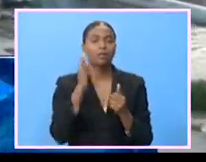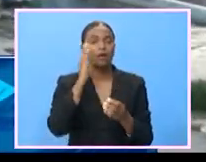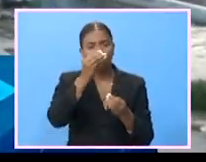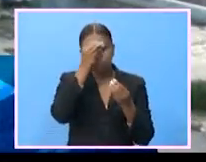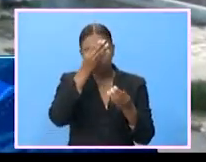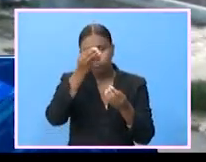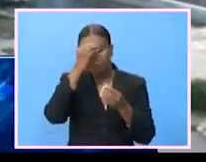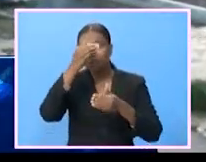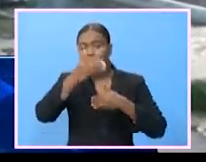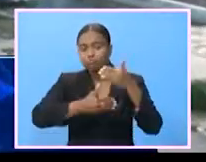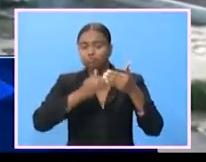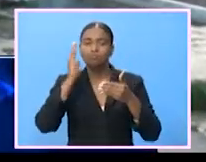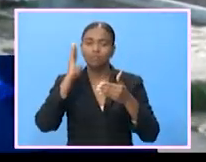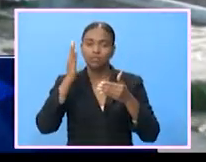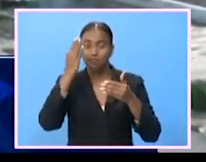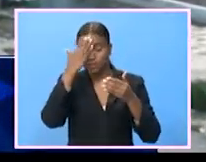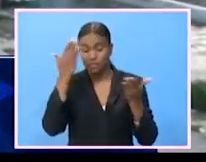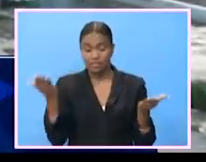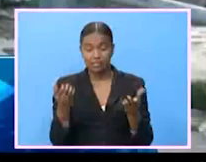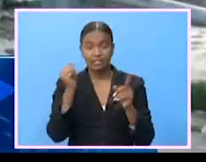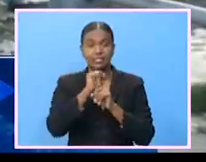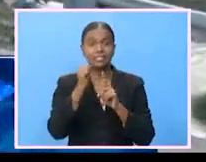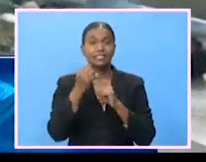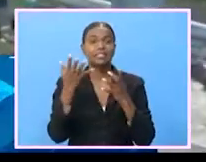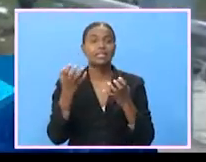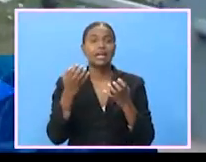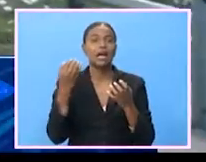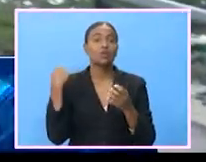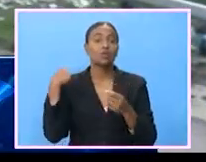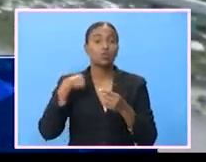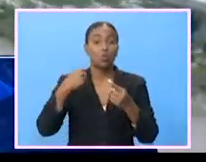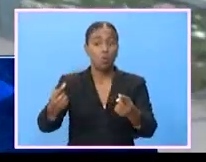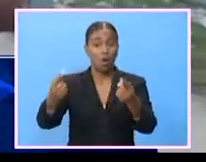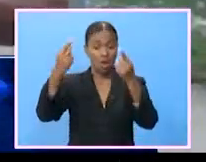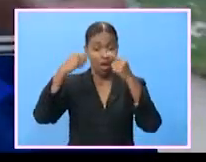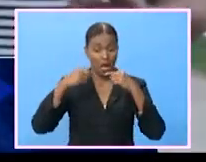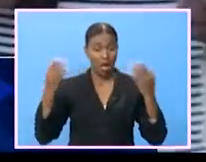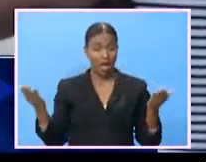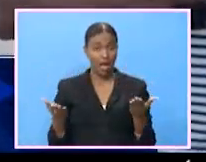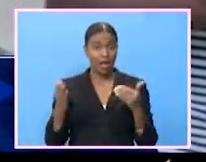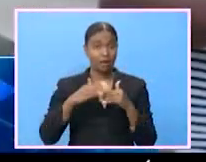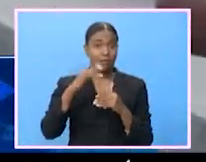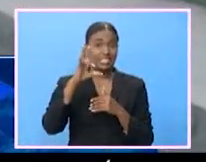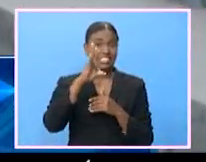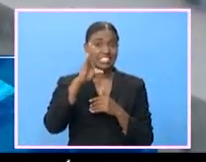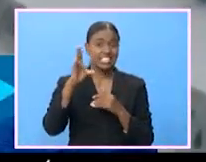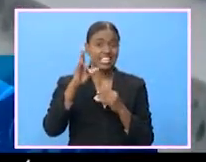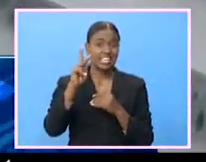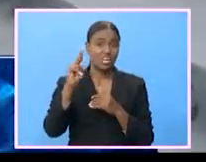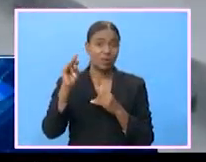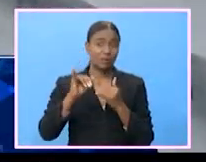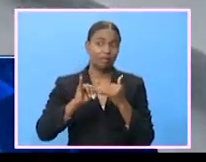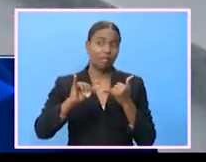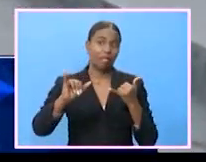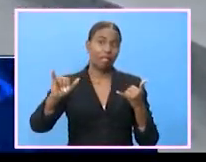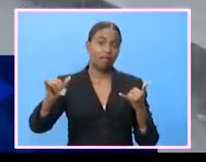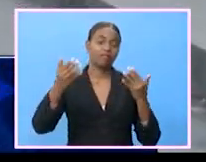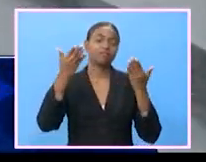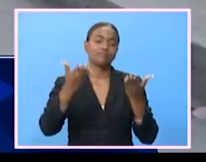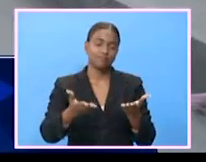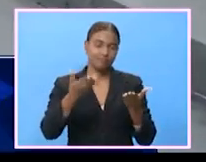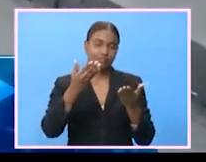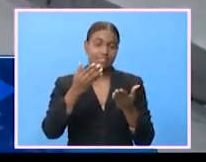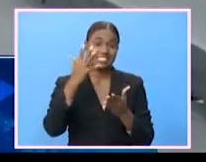compartiéndola paso a paso, porque la idea es esa, ¿no? La idea de habernos movido hacia acá y atravesar más de 300 kilómetros ha sido precisamente esa,